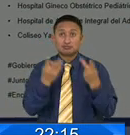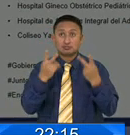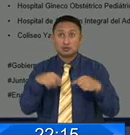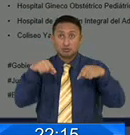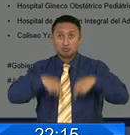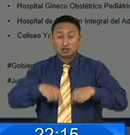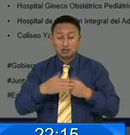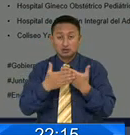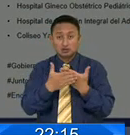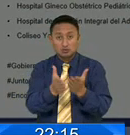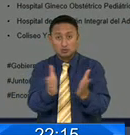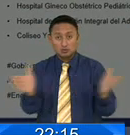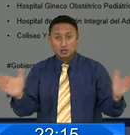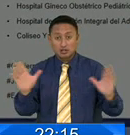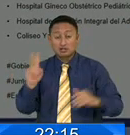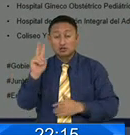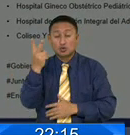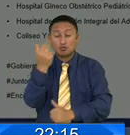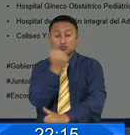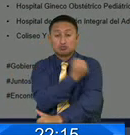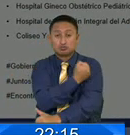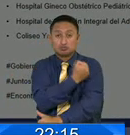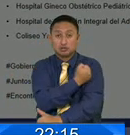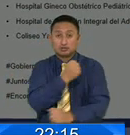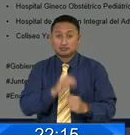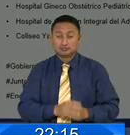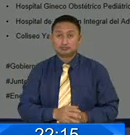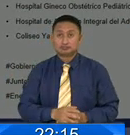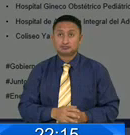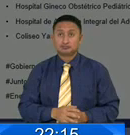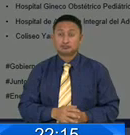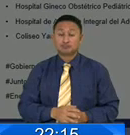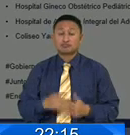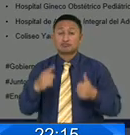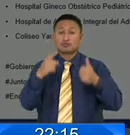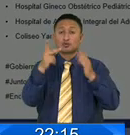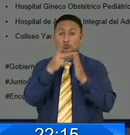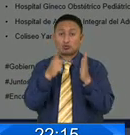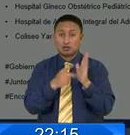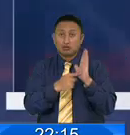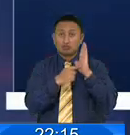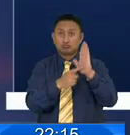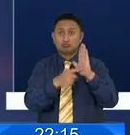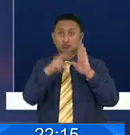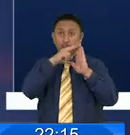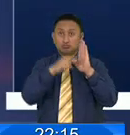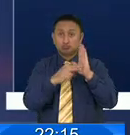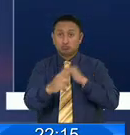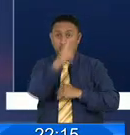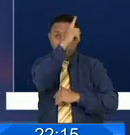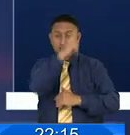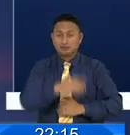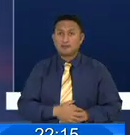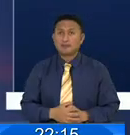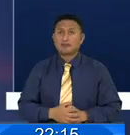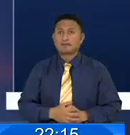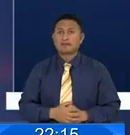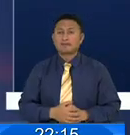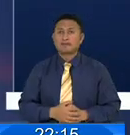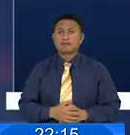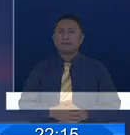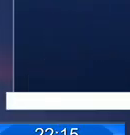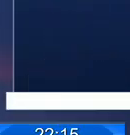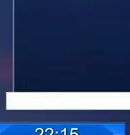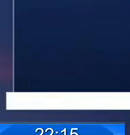puertas para vacunación de segunda dosis Sinovac y Pfizer los siguientes puntos de vacunación: Centro de Convenciones Bicentenario,